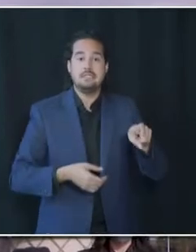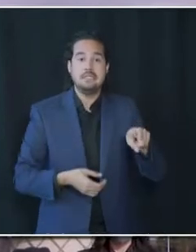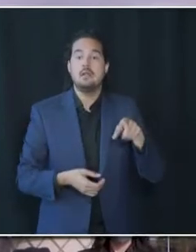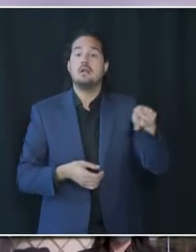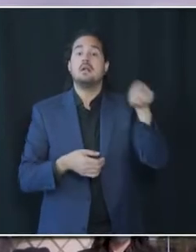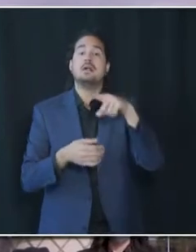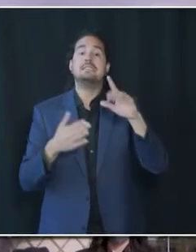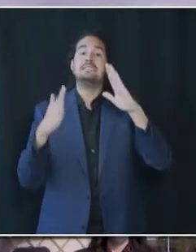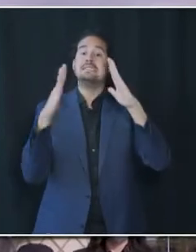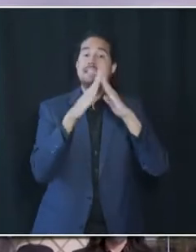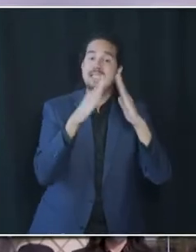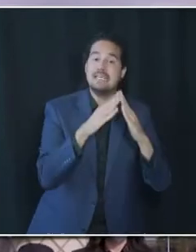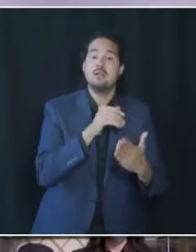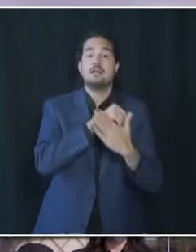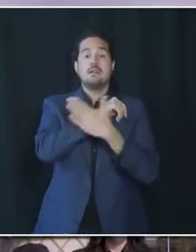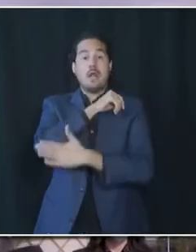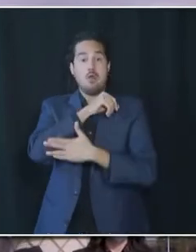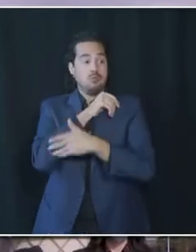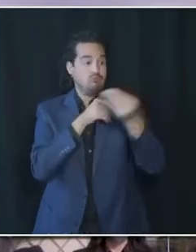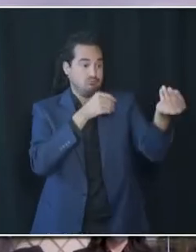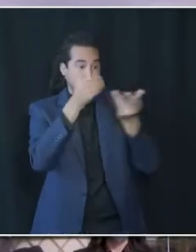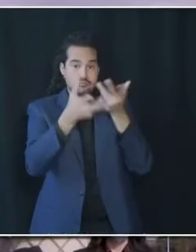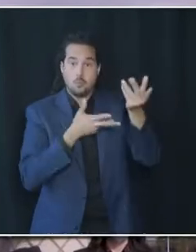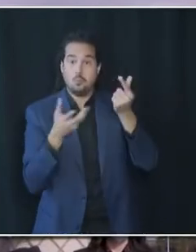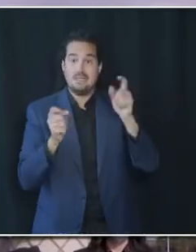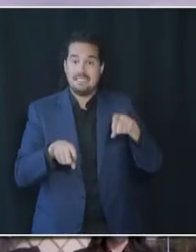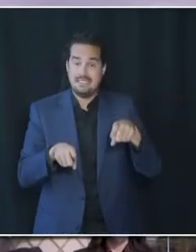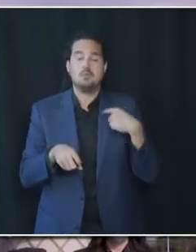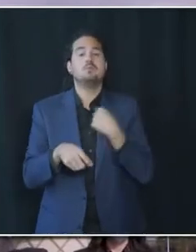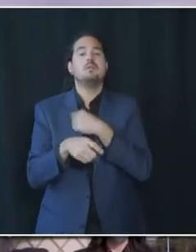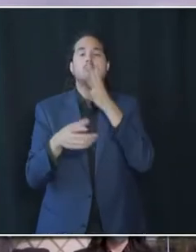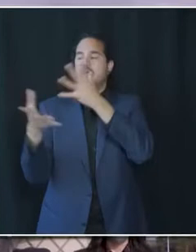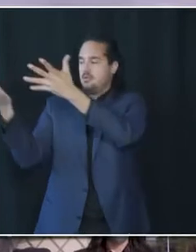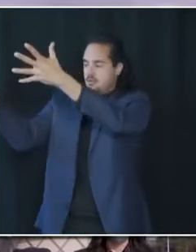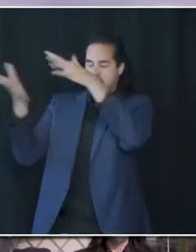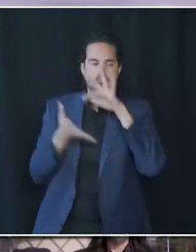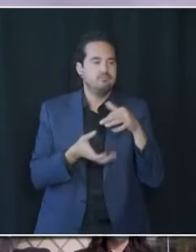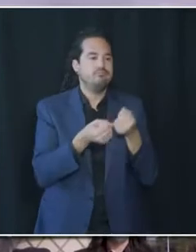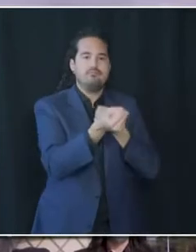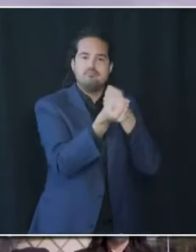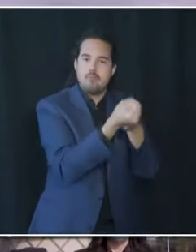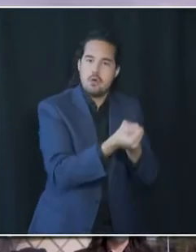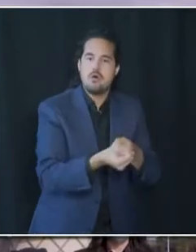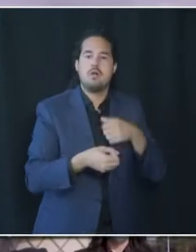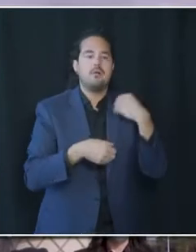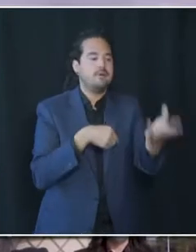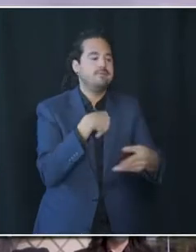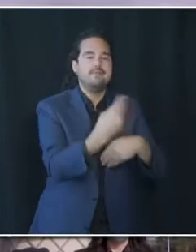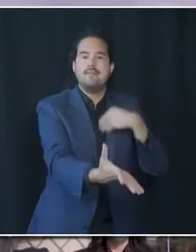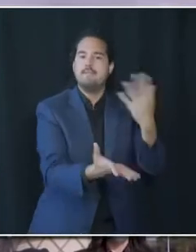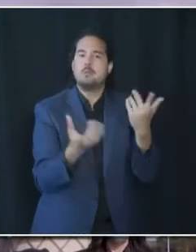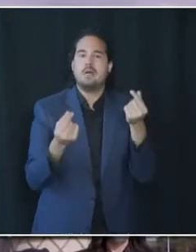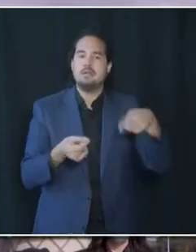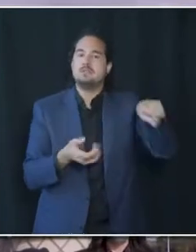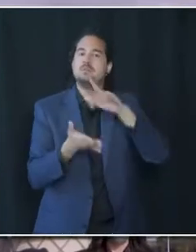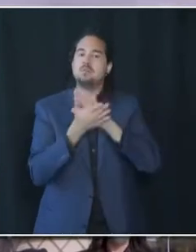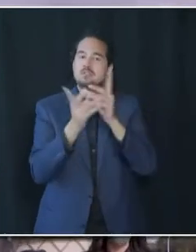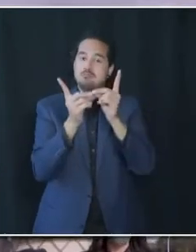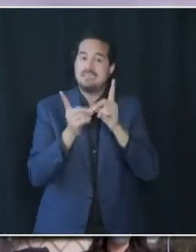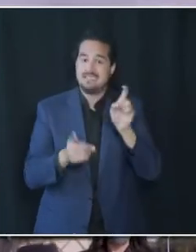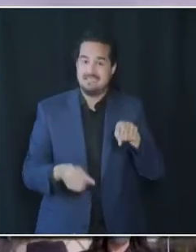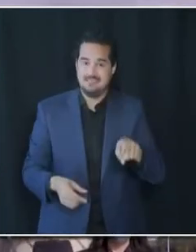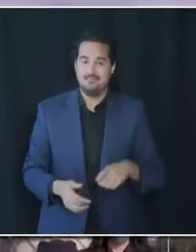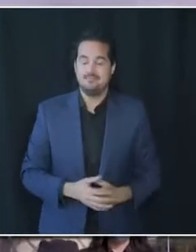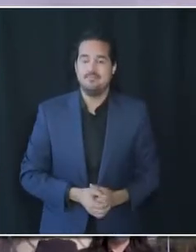serán verán alivio pronto con este paquete el argumento también de